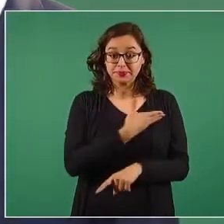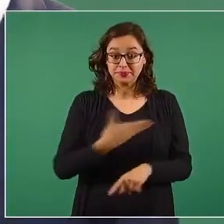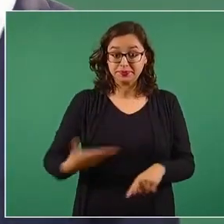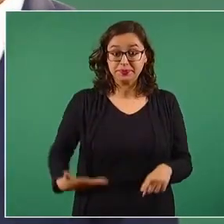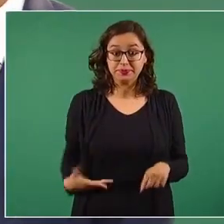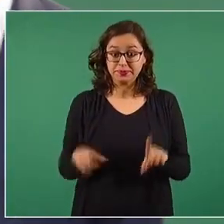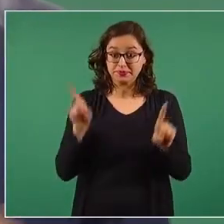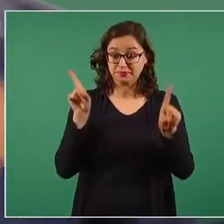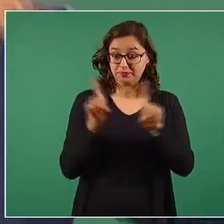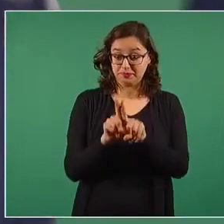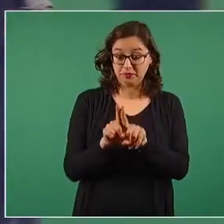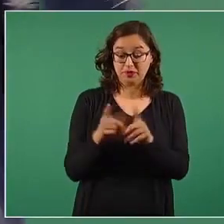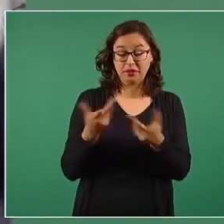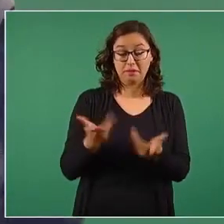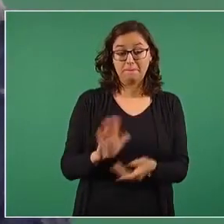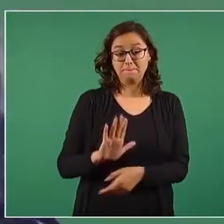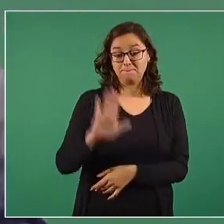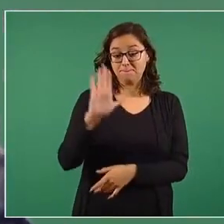pues llegó a